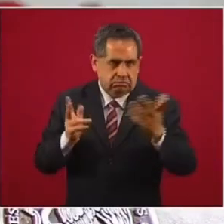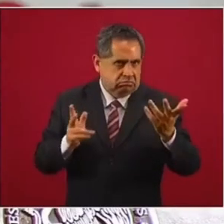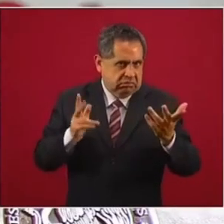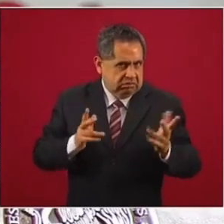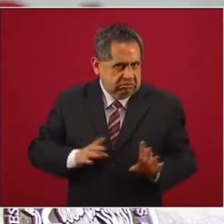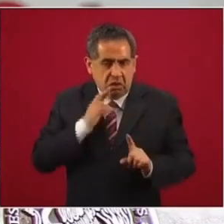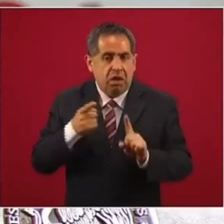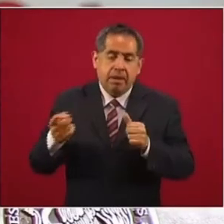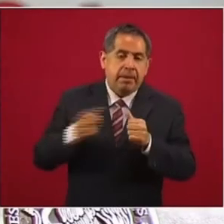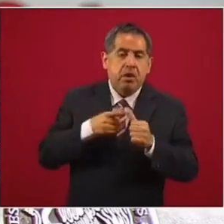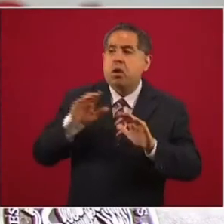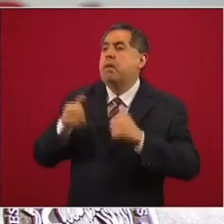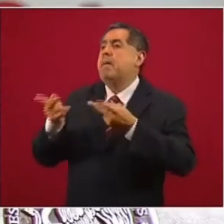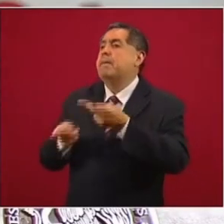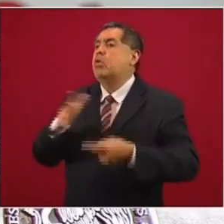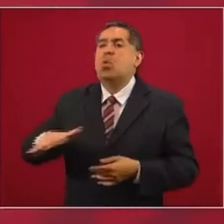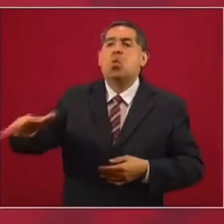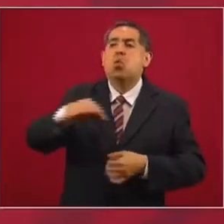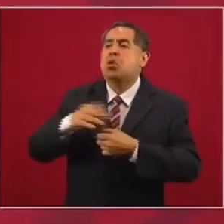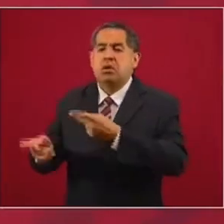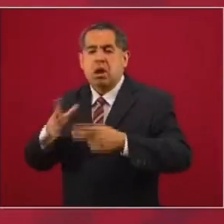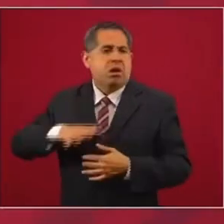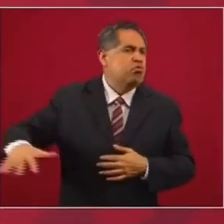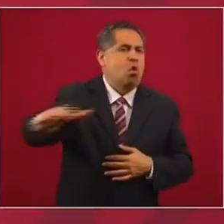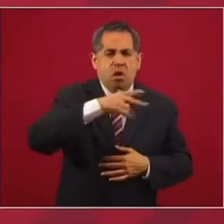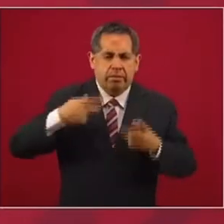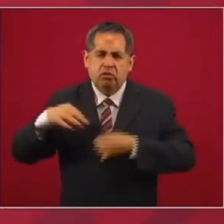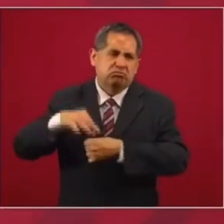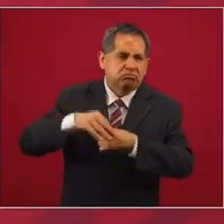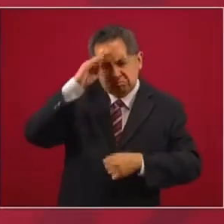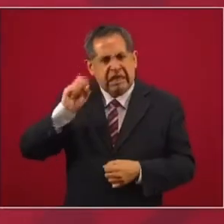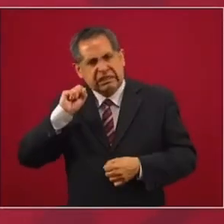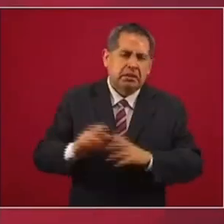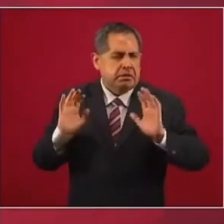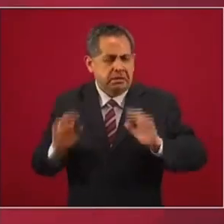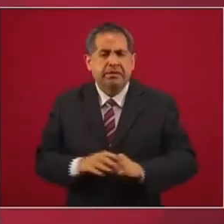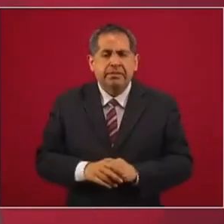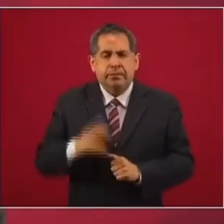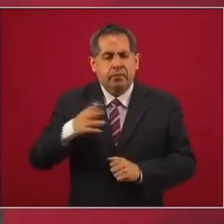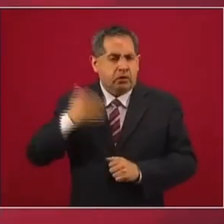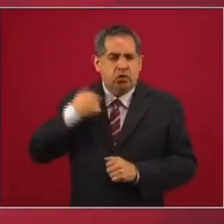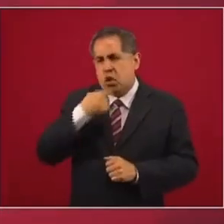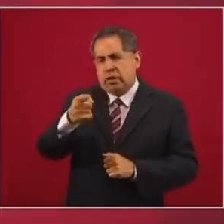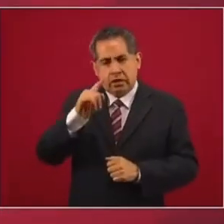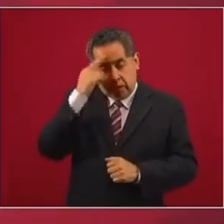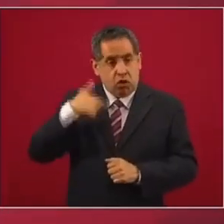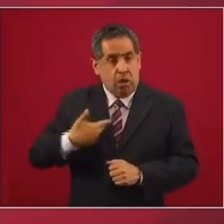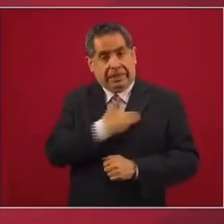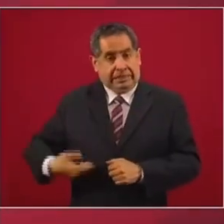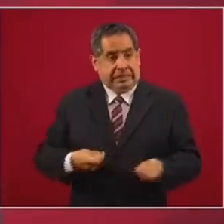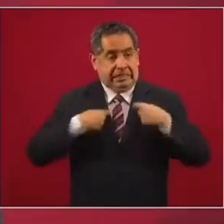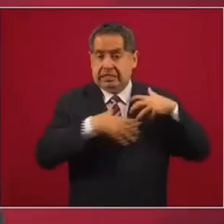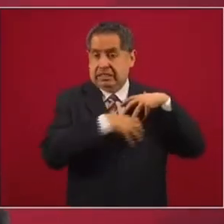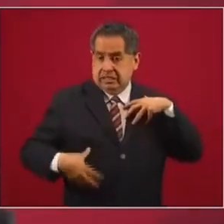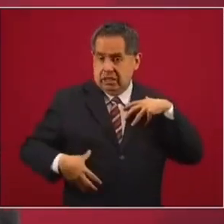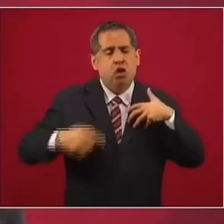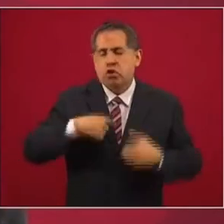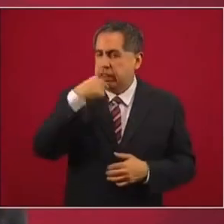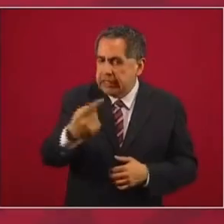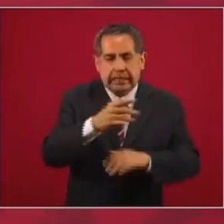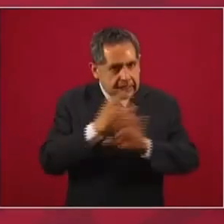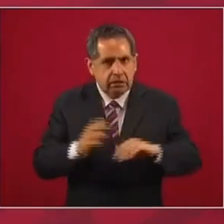más conveniente, una consulta. Que sean los ciudadanos los que decidan. Eso lo dije cuando tomé posesión.